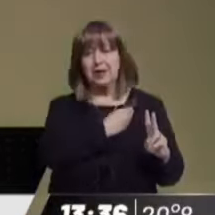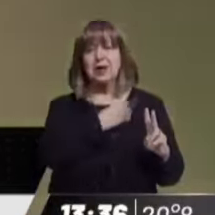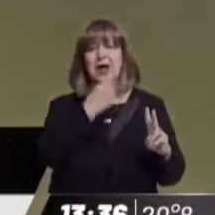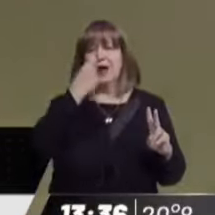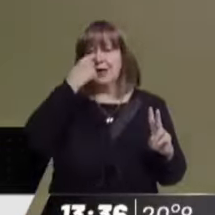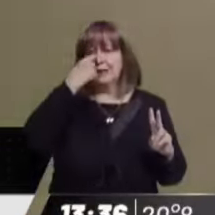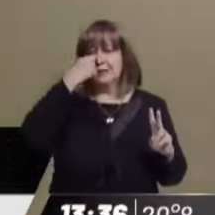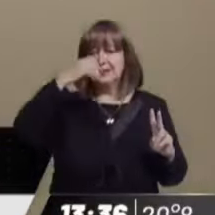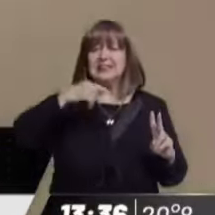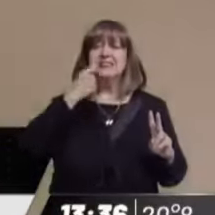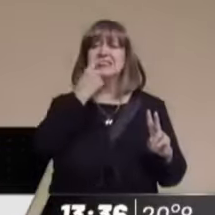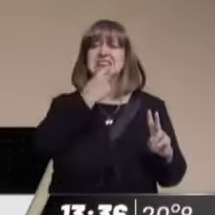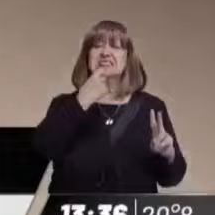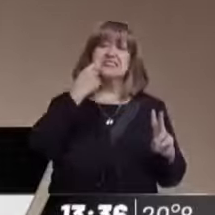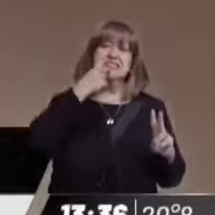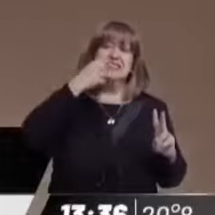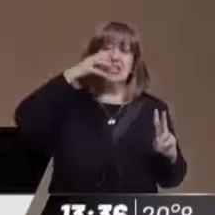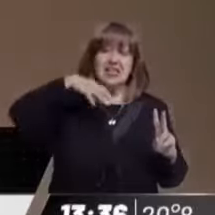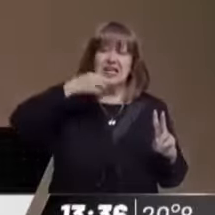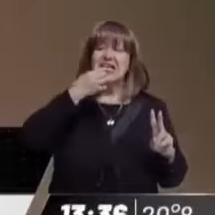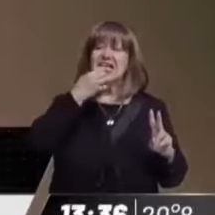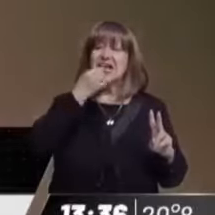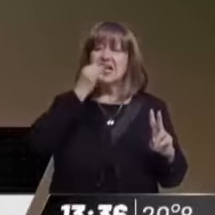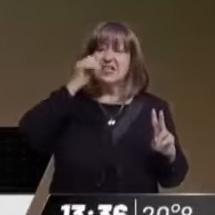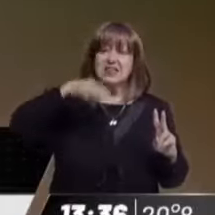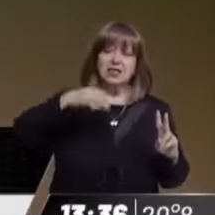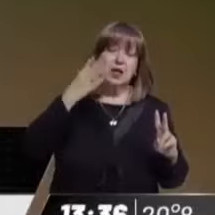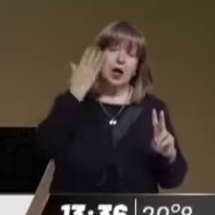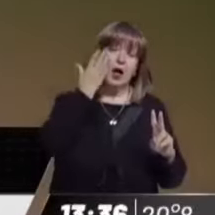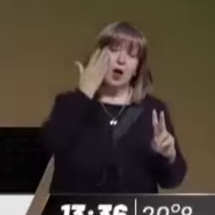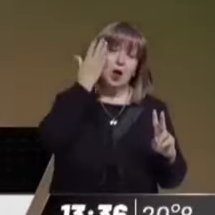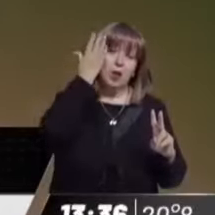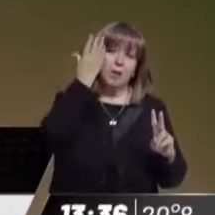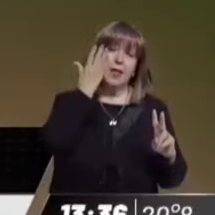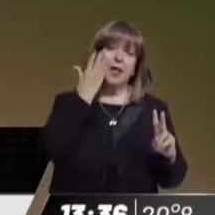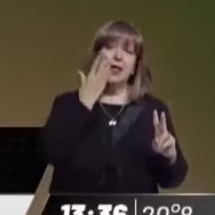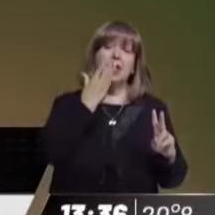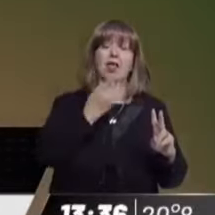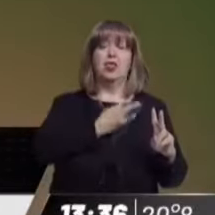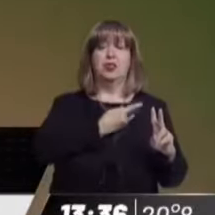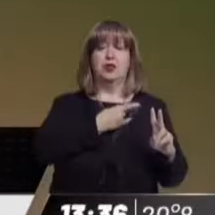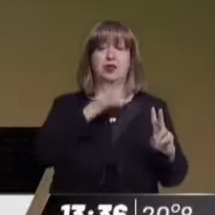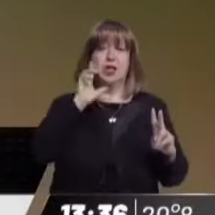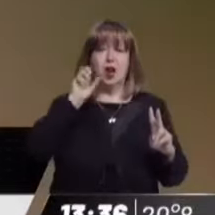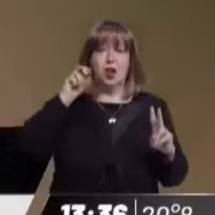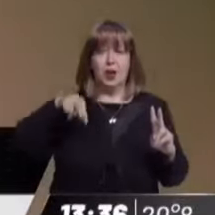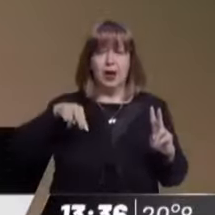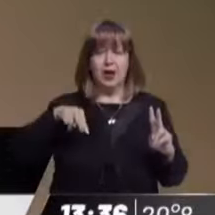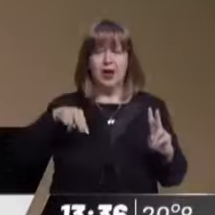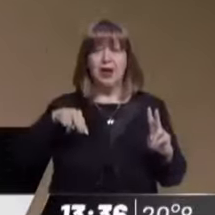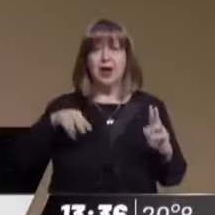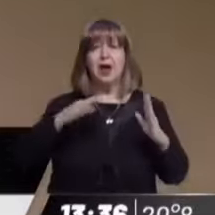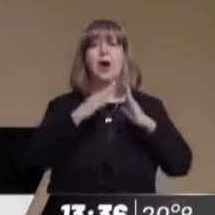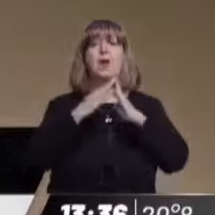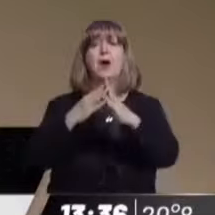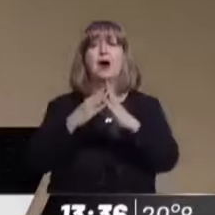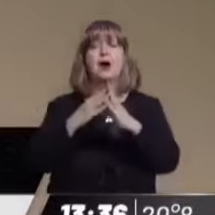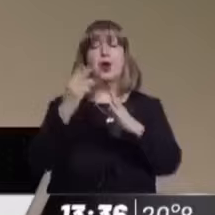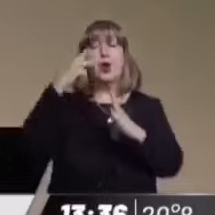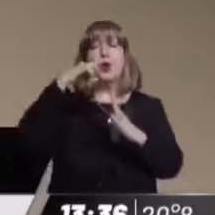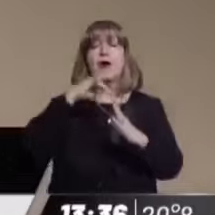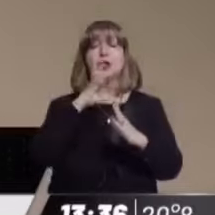caída de piezas dentarias y traumatismos faciales esto sucedió en el departamento rujan barrio huerto del